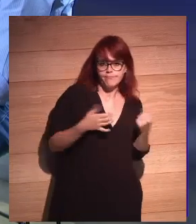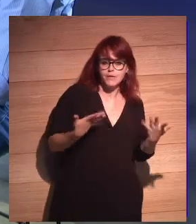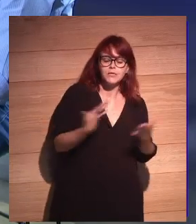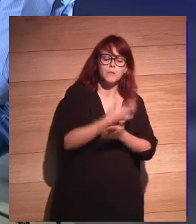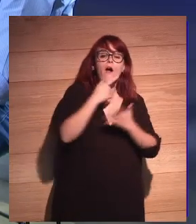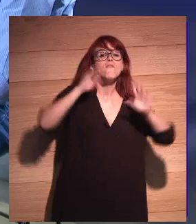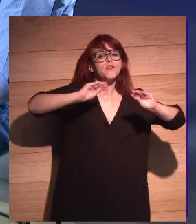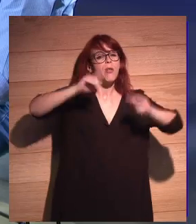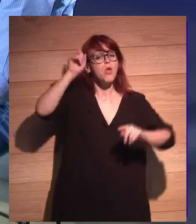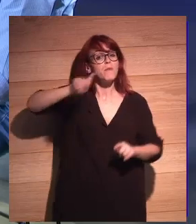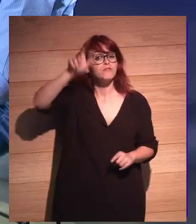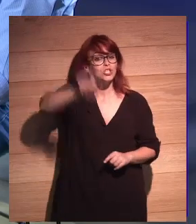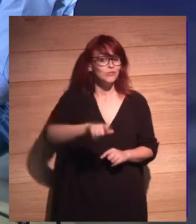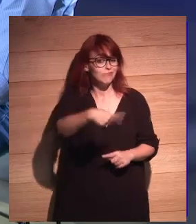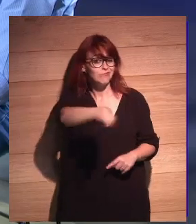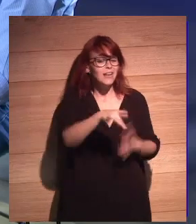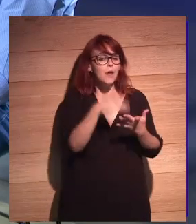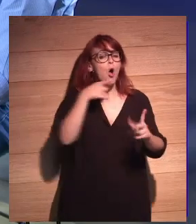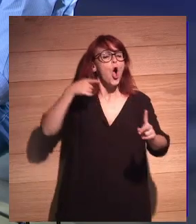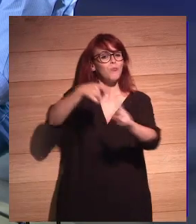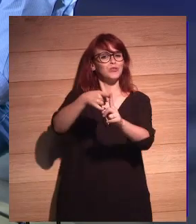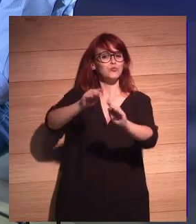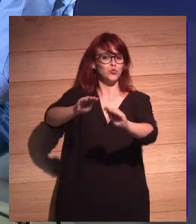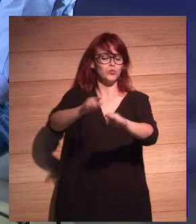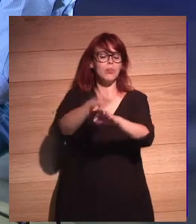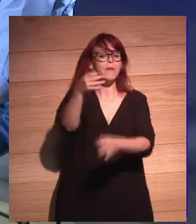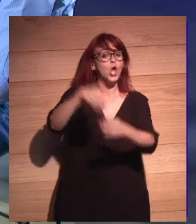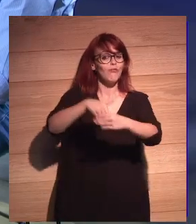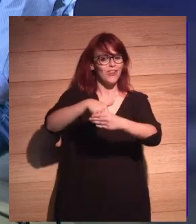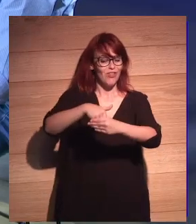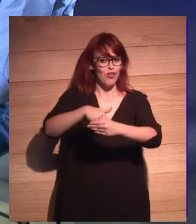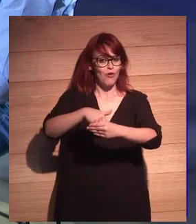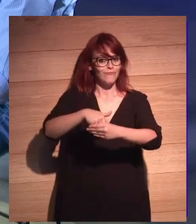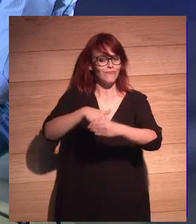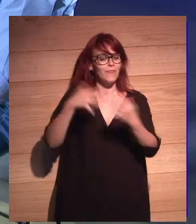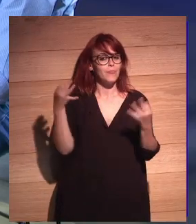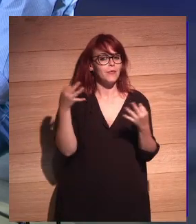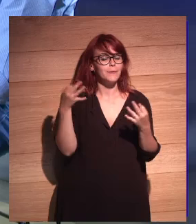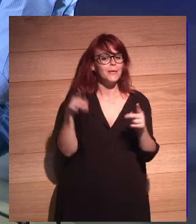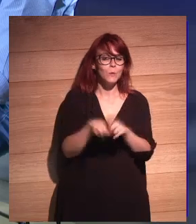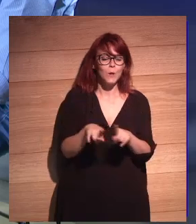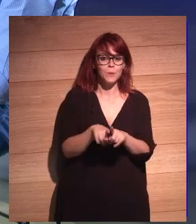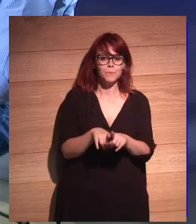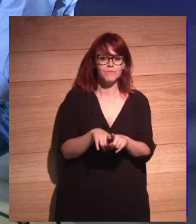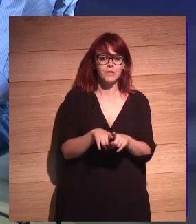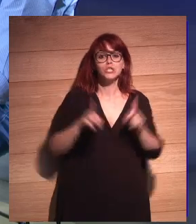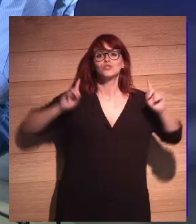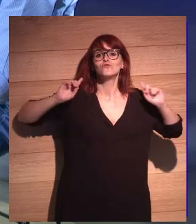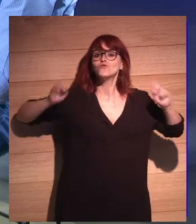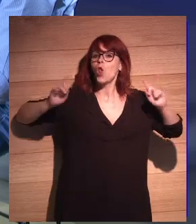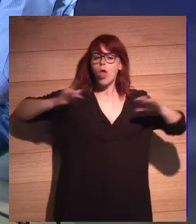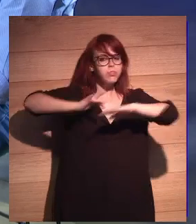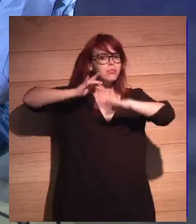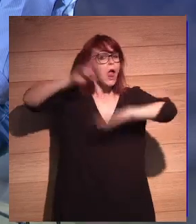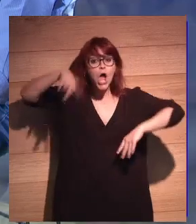los docentes, yo creo que el objetivo no es que el contenido en la clase se convierta en solo digital, entonces